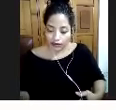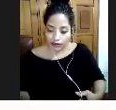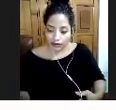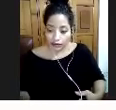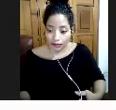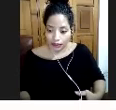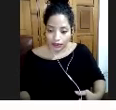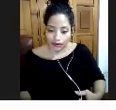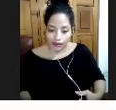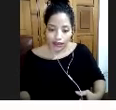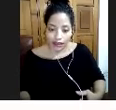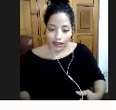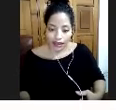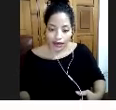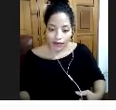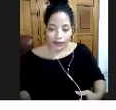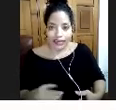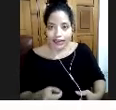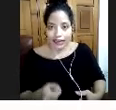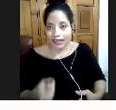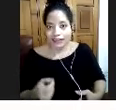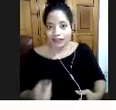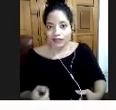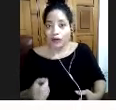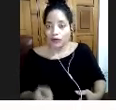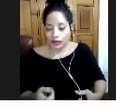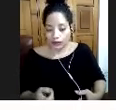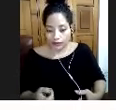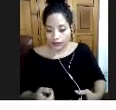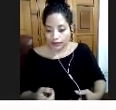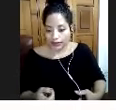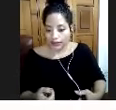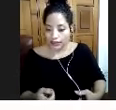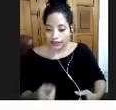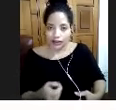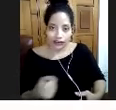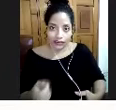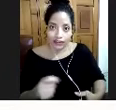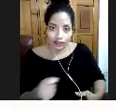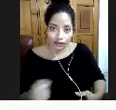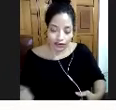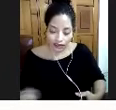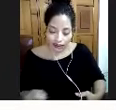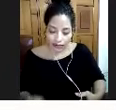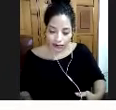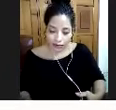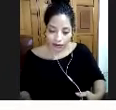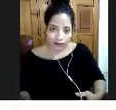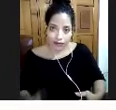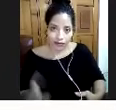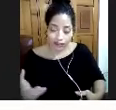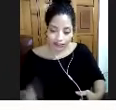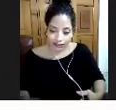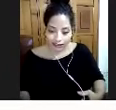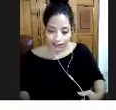en este tipo de ataques. Proteger cada sesión con una contraseña. Las contraseñas son autogeneradas por la misma